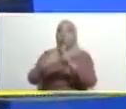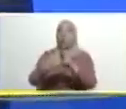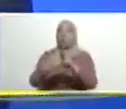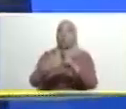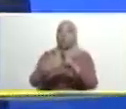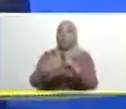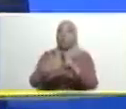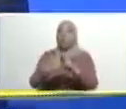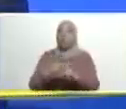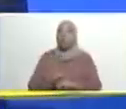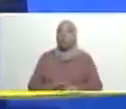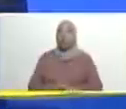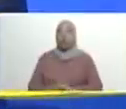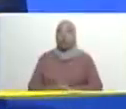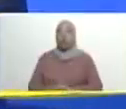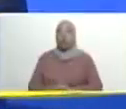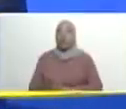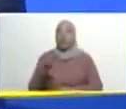Tierra.